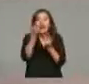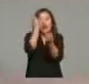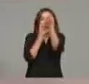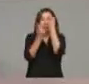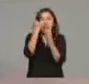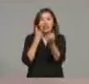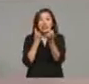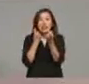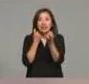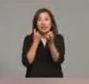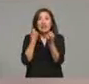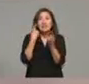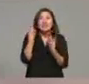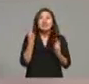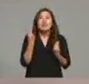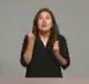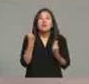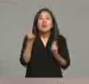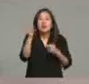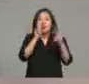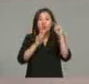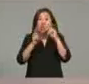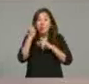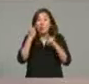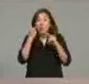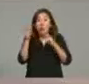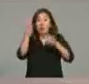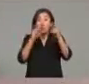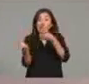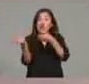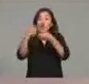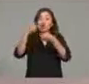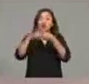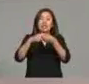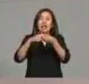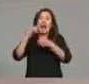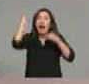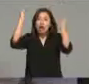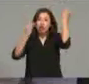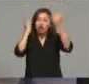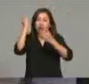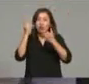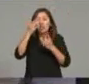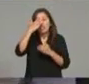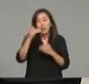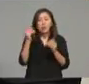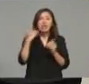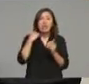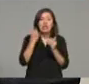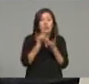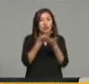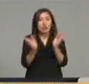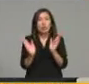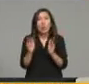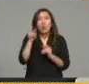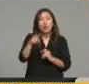y tratar de darle el lugar que se merecen los adultos mayores y después de esta presentación de vivir sin años ya tiene